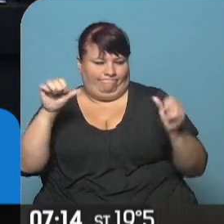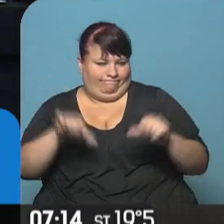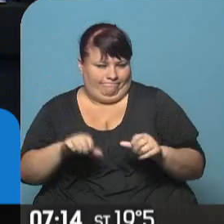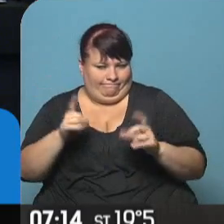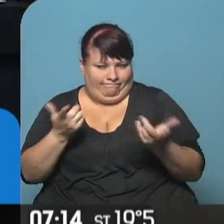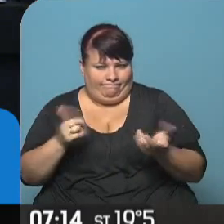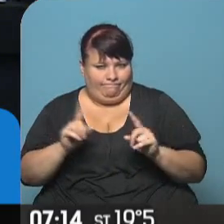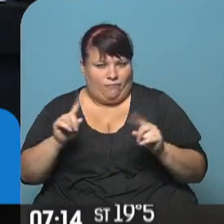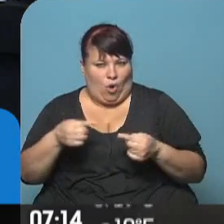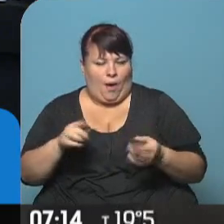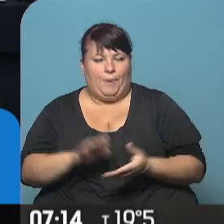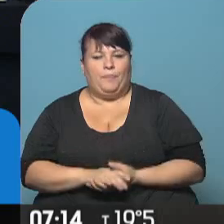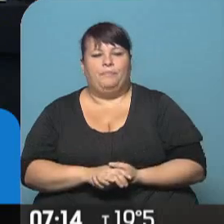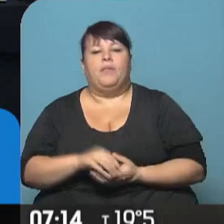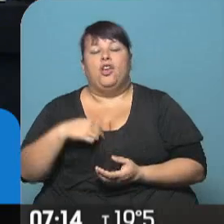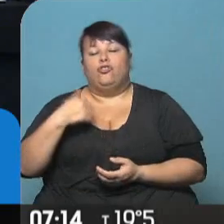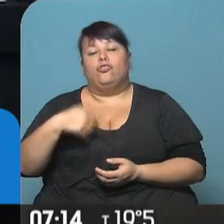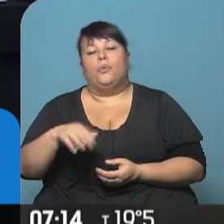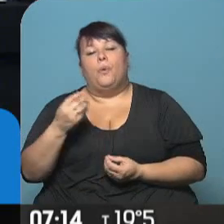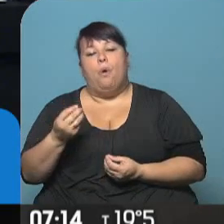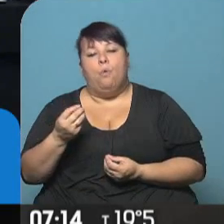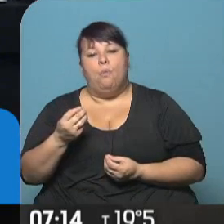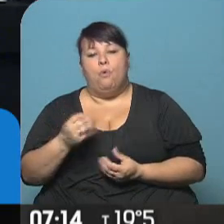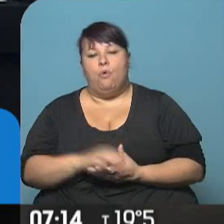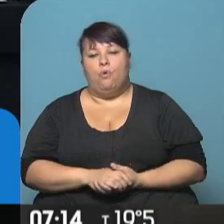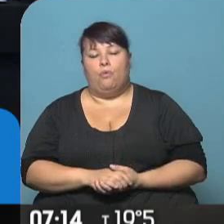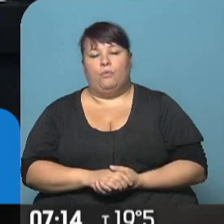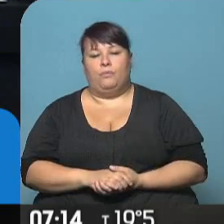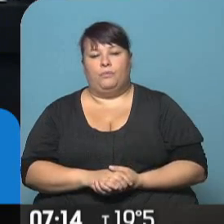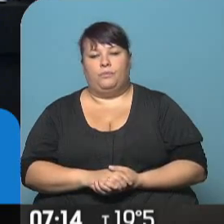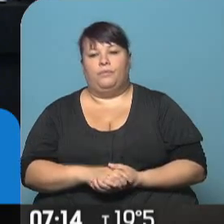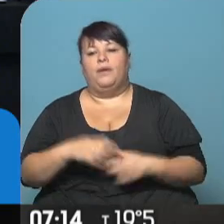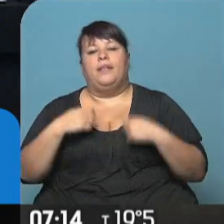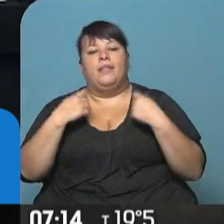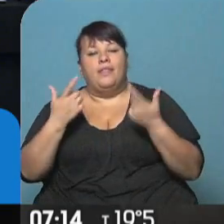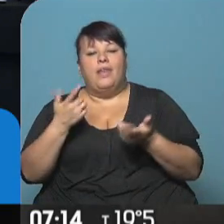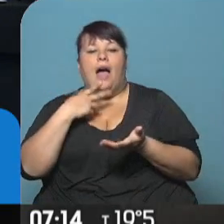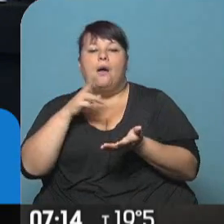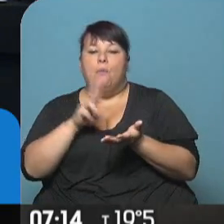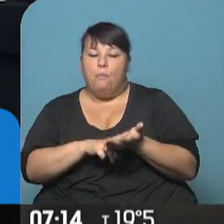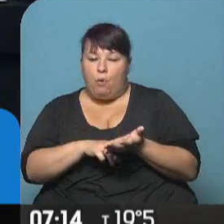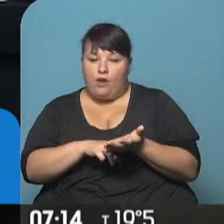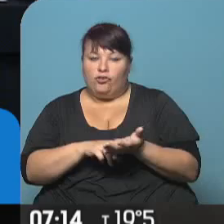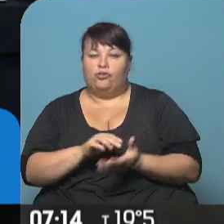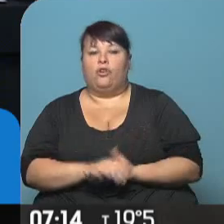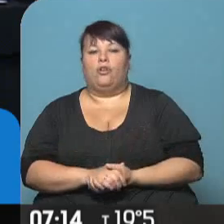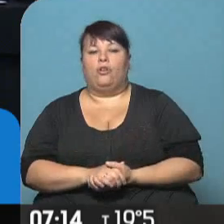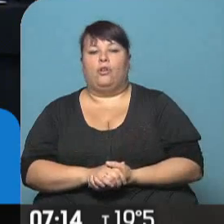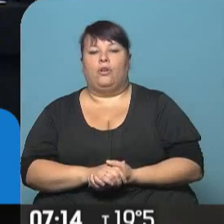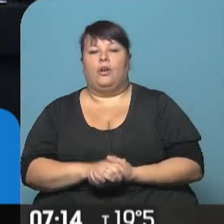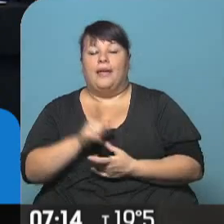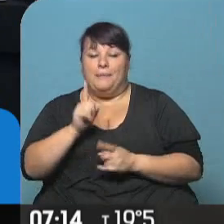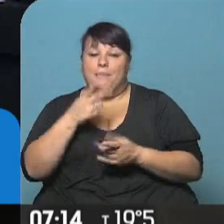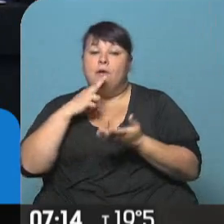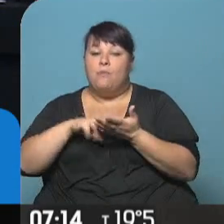eficiente. Y lo que vamos a hacer es generar un impuesto dentro del